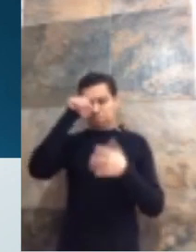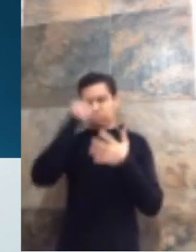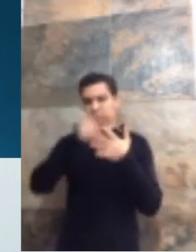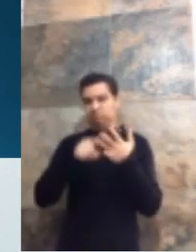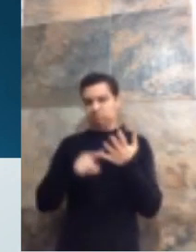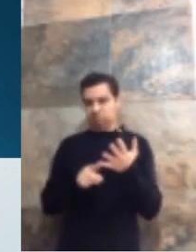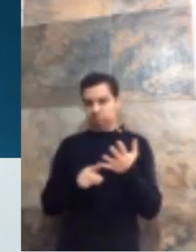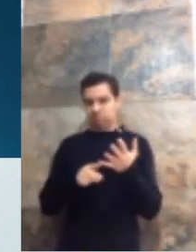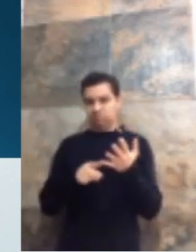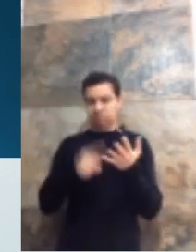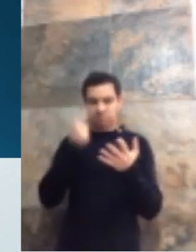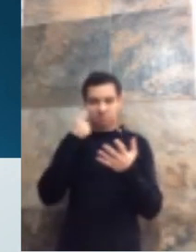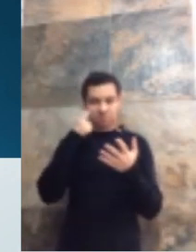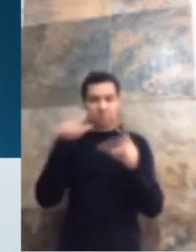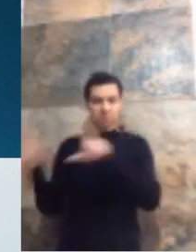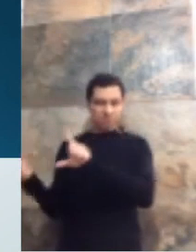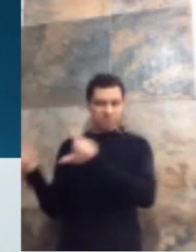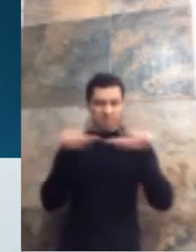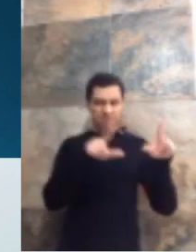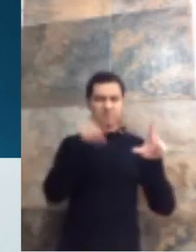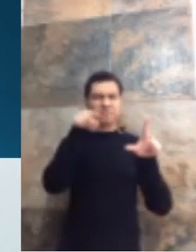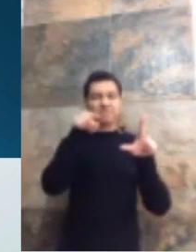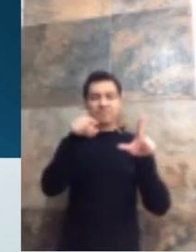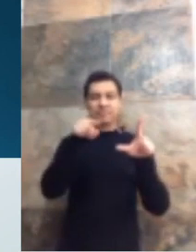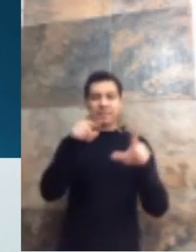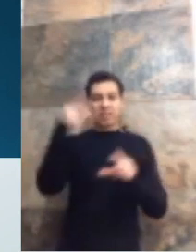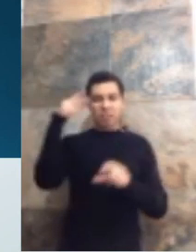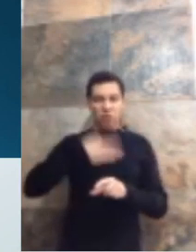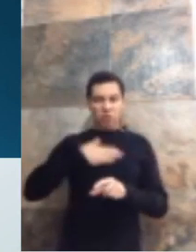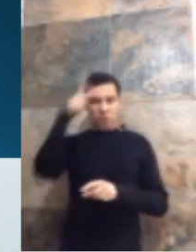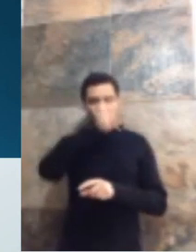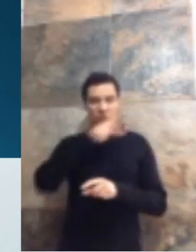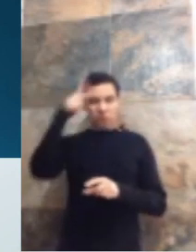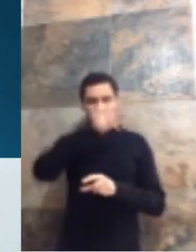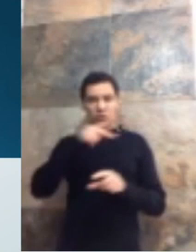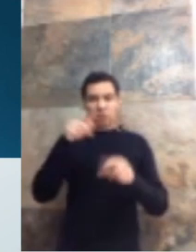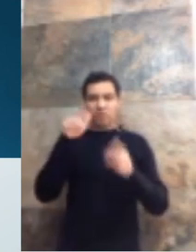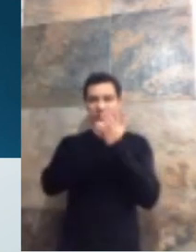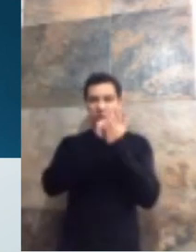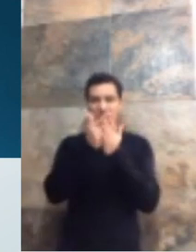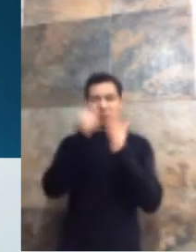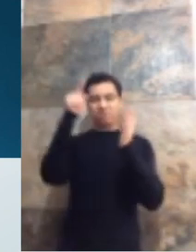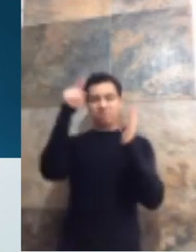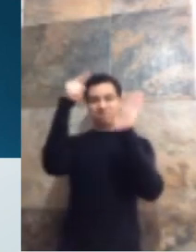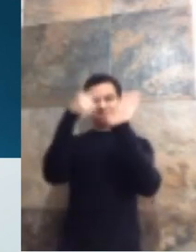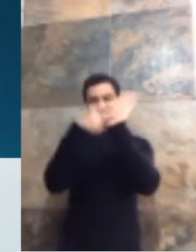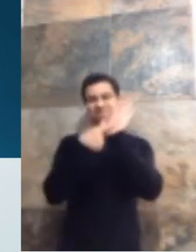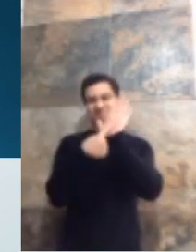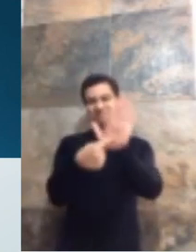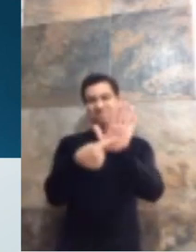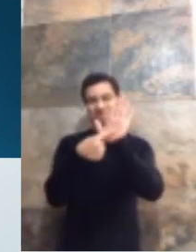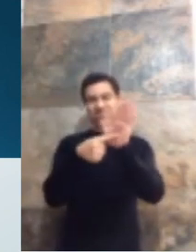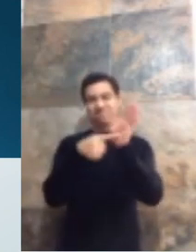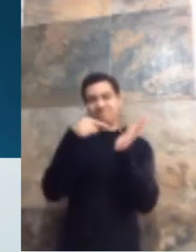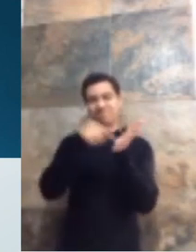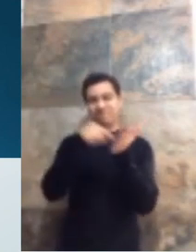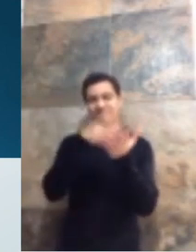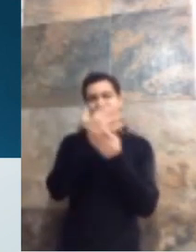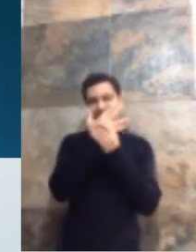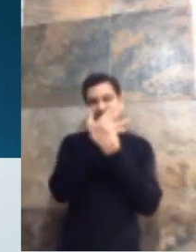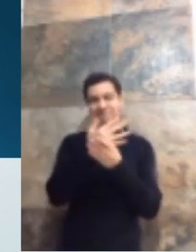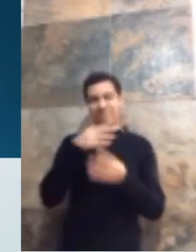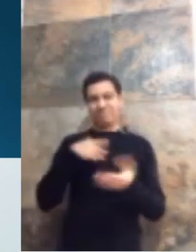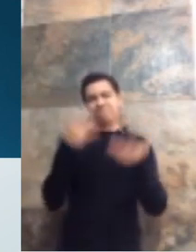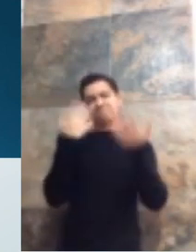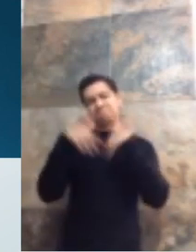fuentes consultadas. Con esto básicamente terminamos, y con absoluta confianza, si hay algunas preguntas que